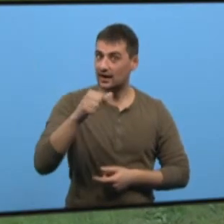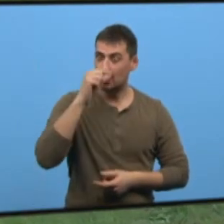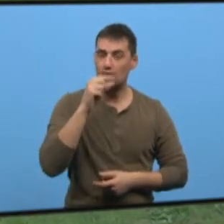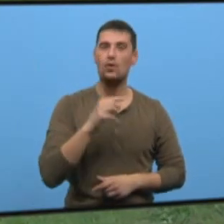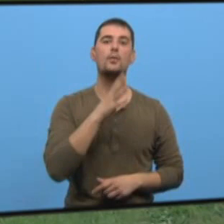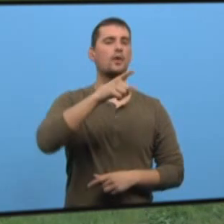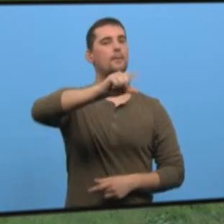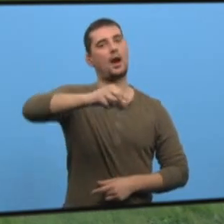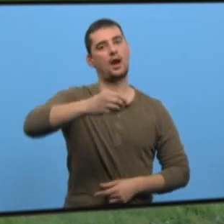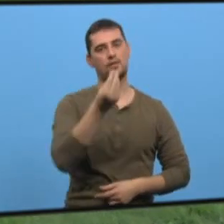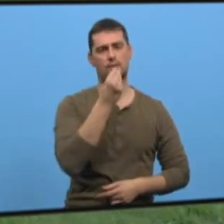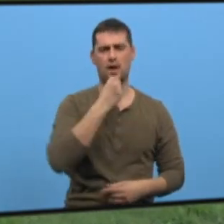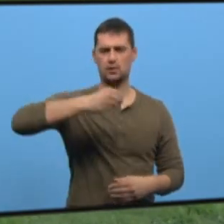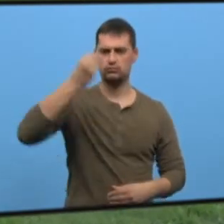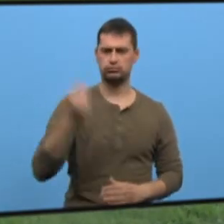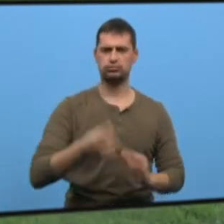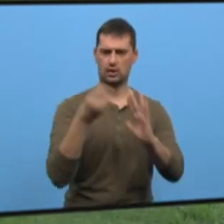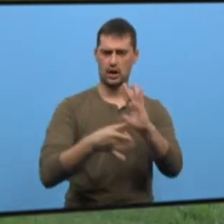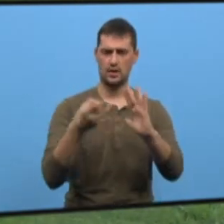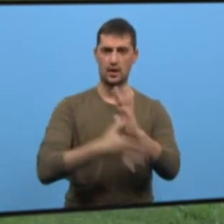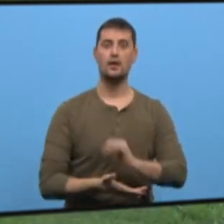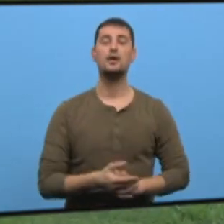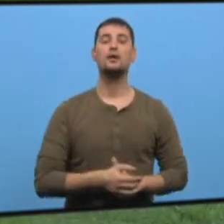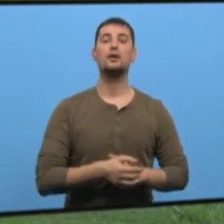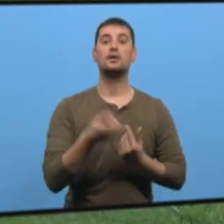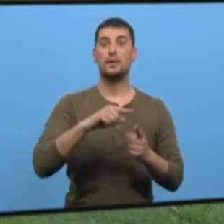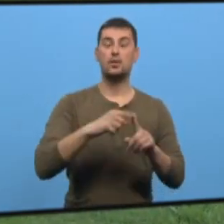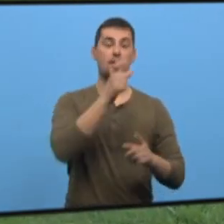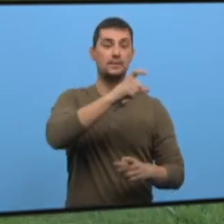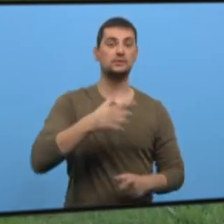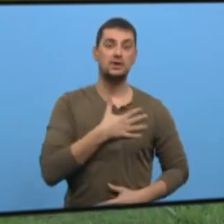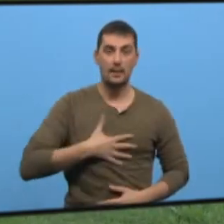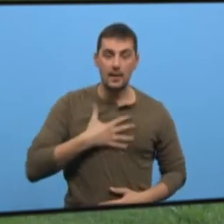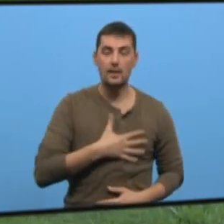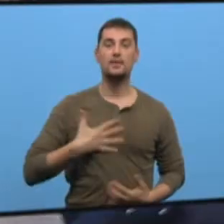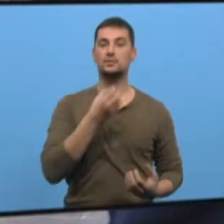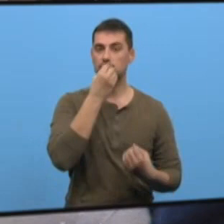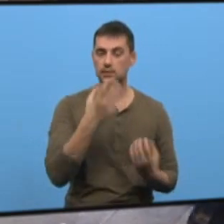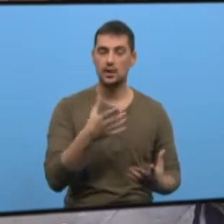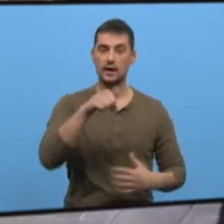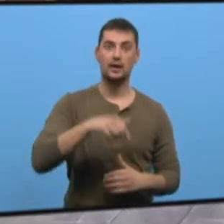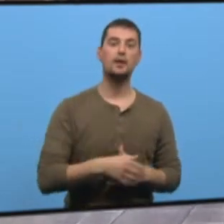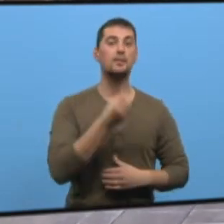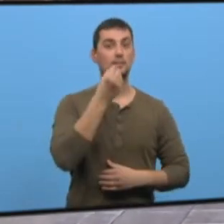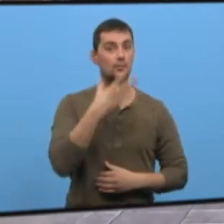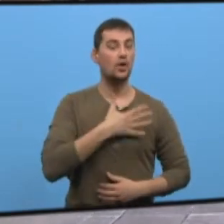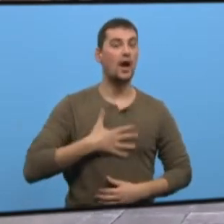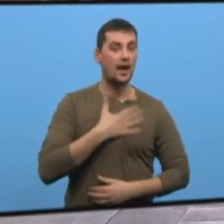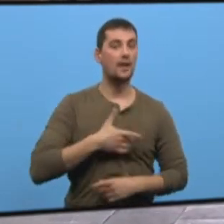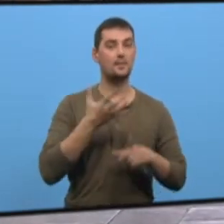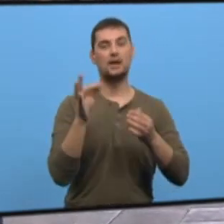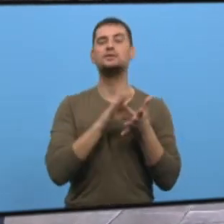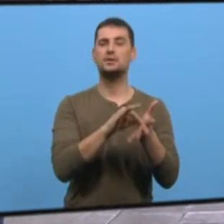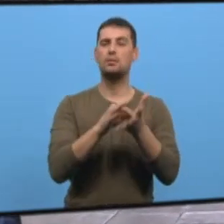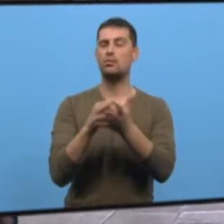es mu sitio muy barato para comer y muy bueno y la gente también que la gente es bastante amable Aquí muy agradable Y